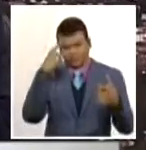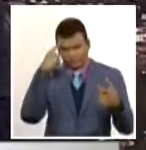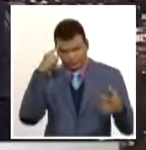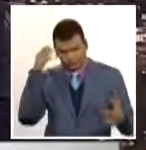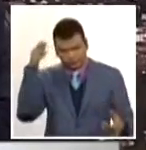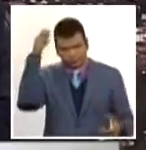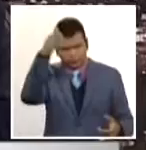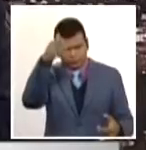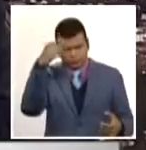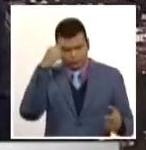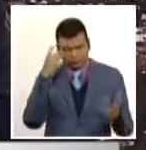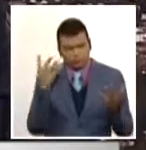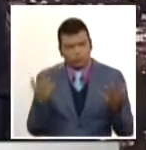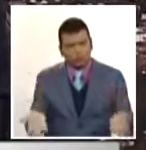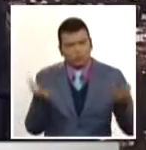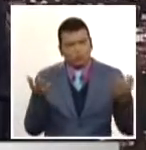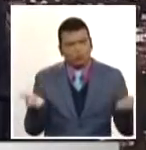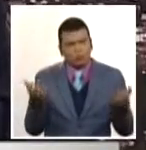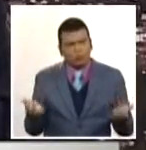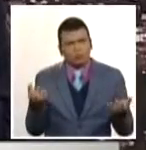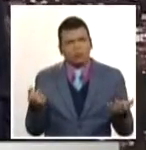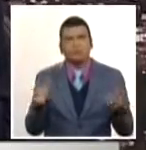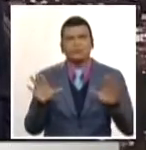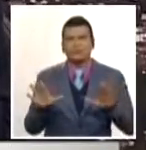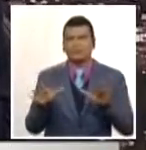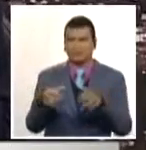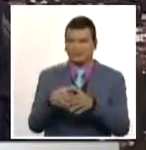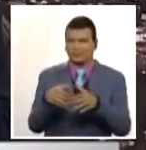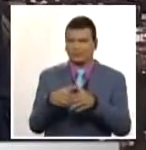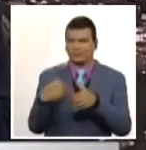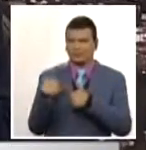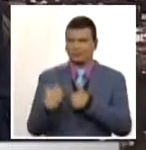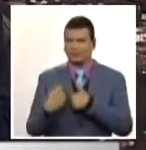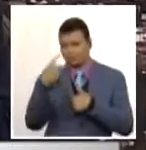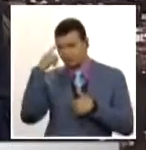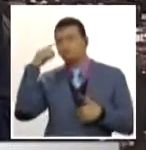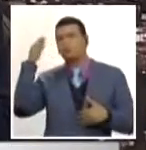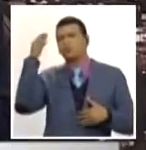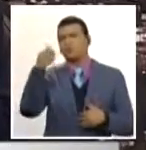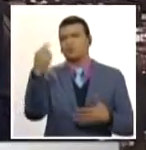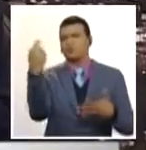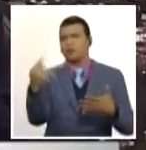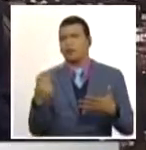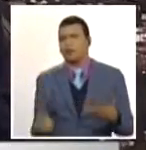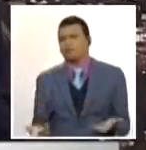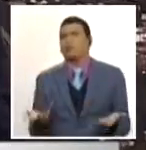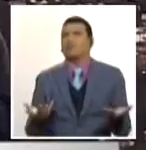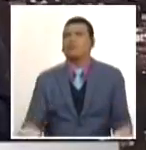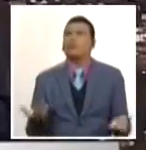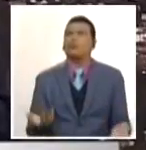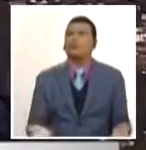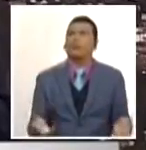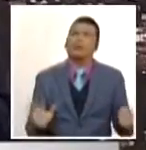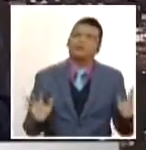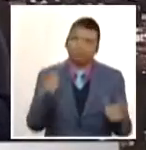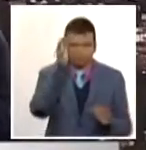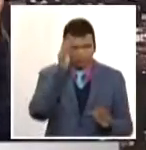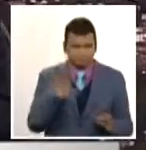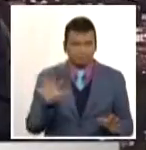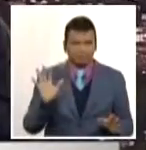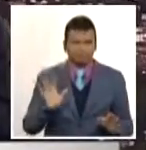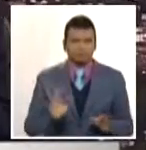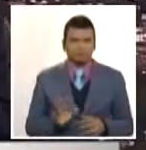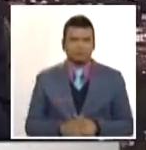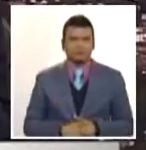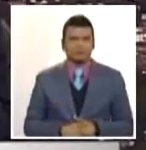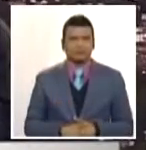la disciplina que plantea los escenarios posibles. De pronto, no